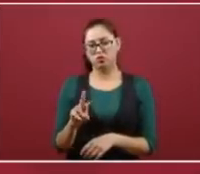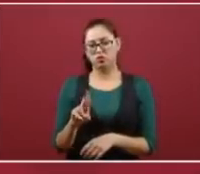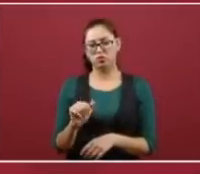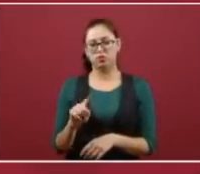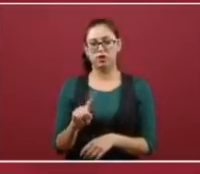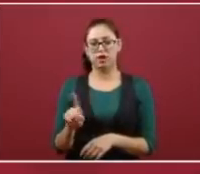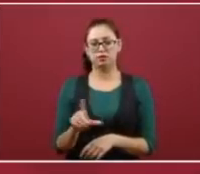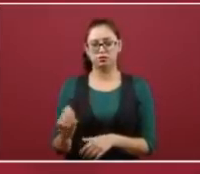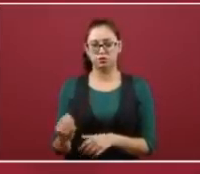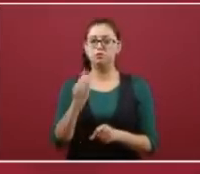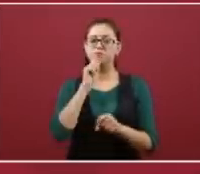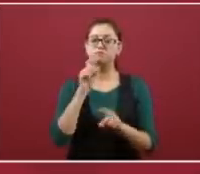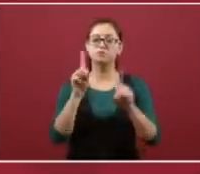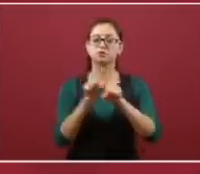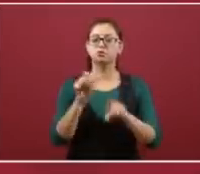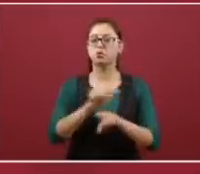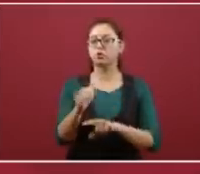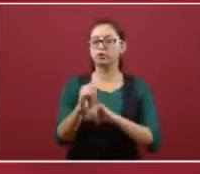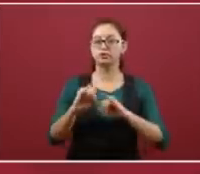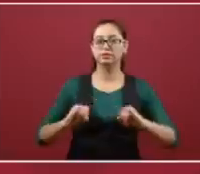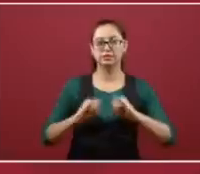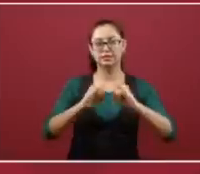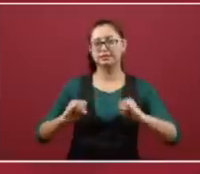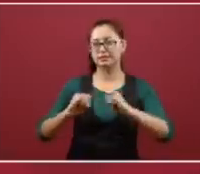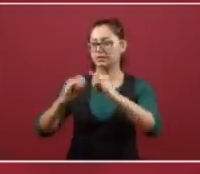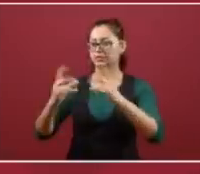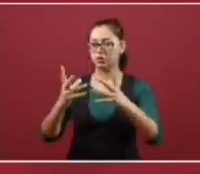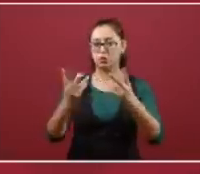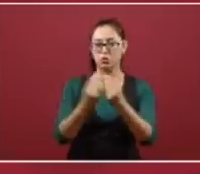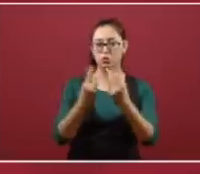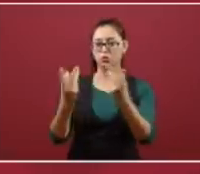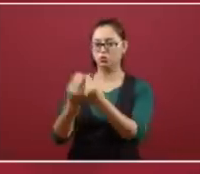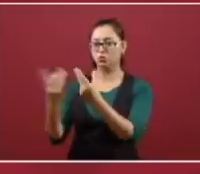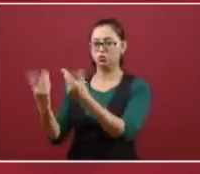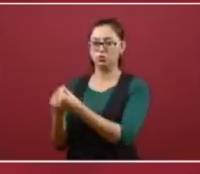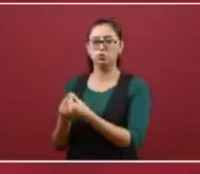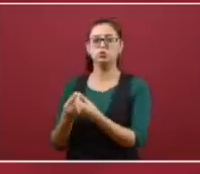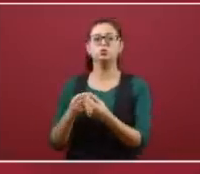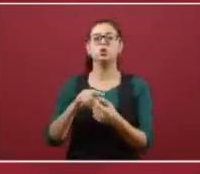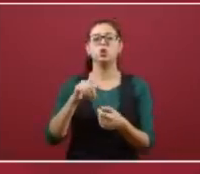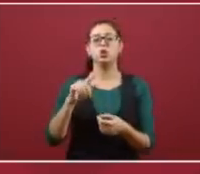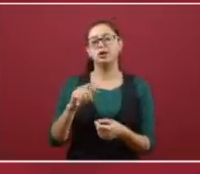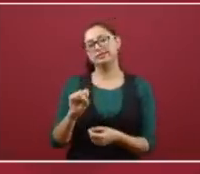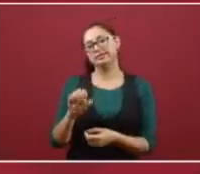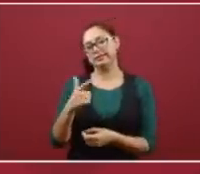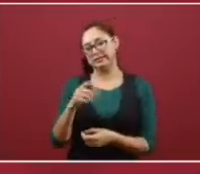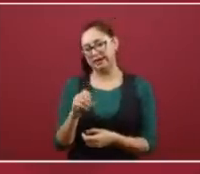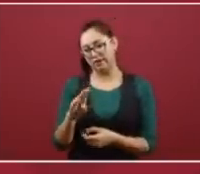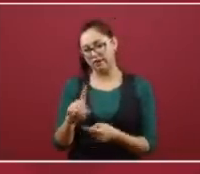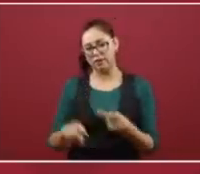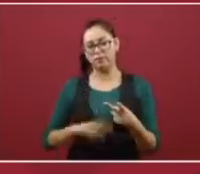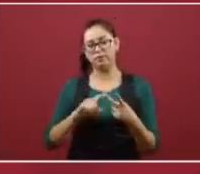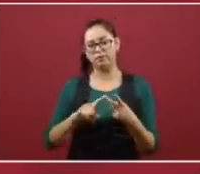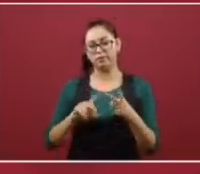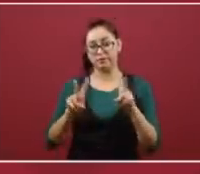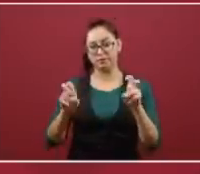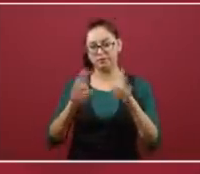y otras dependencias están ayudando gobernación en particular migración